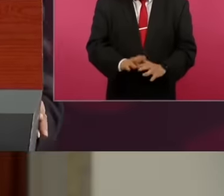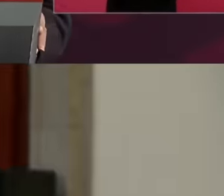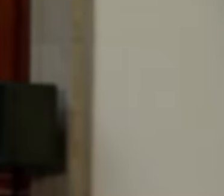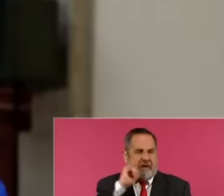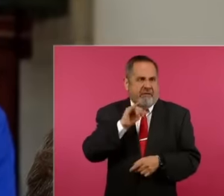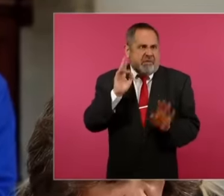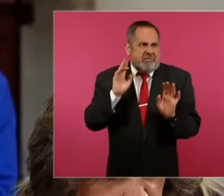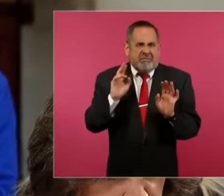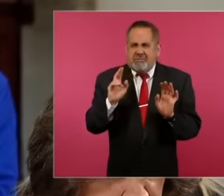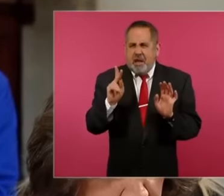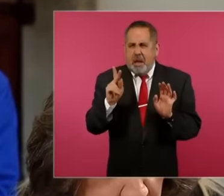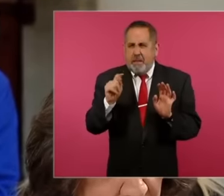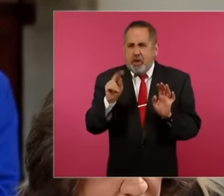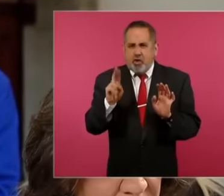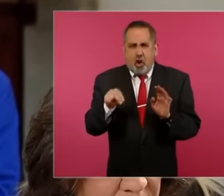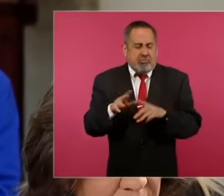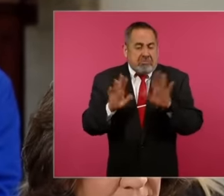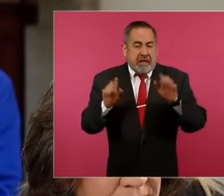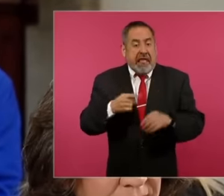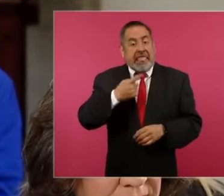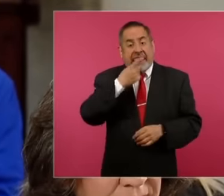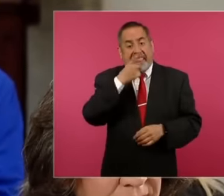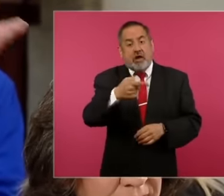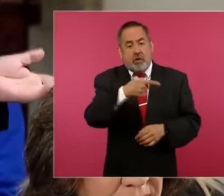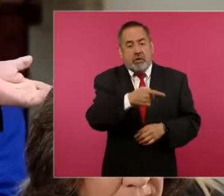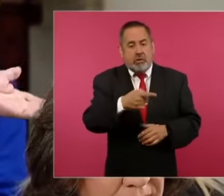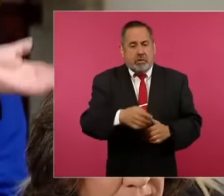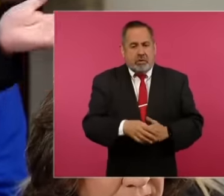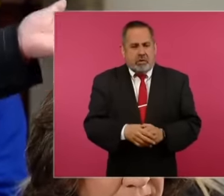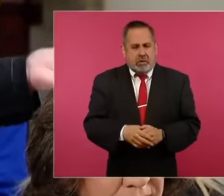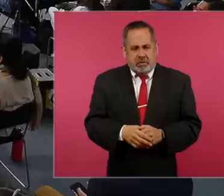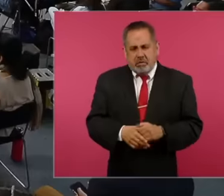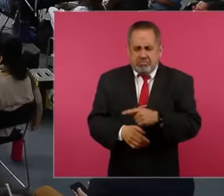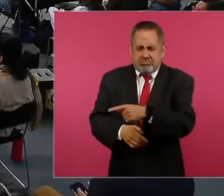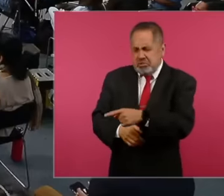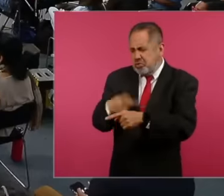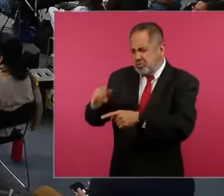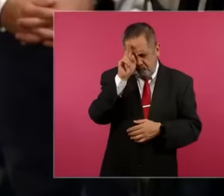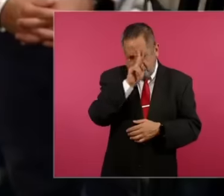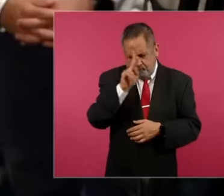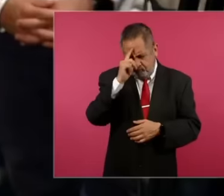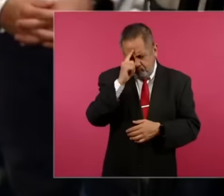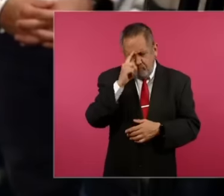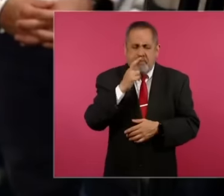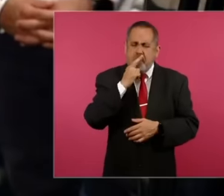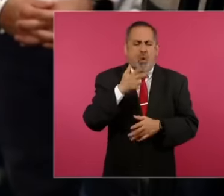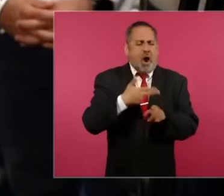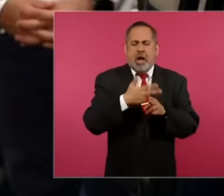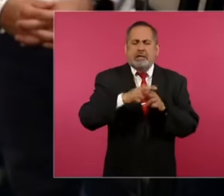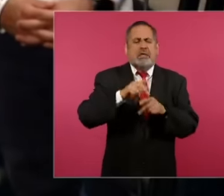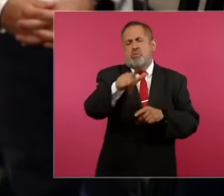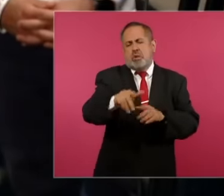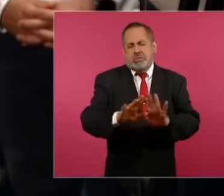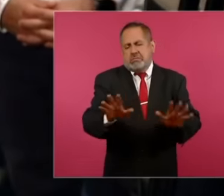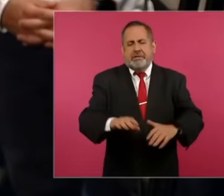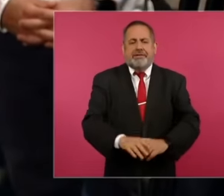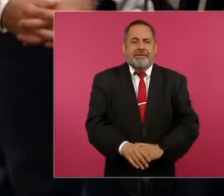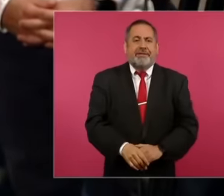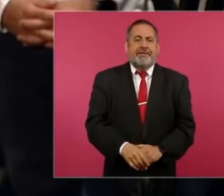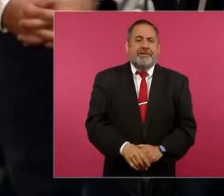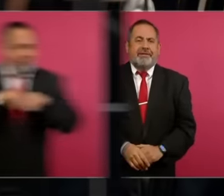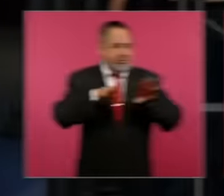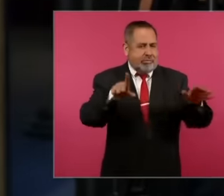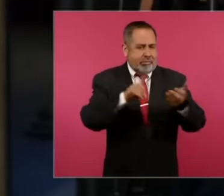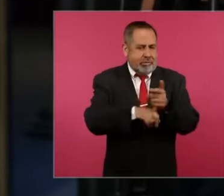Posteriormente, otro reportero de Noticieros en Redes se dirige directamente al enviado especial de TV Azteca, suceso que